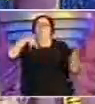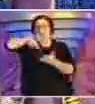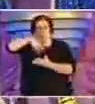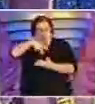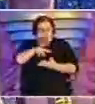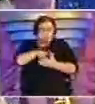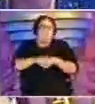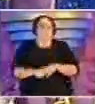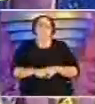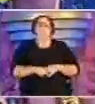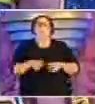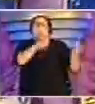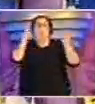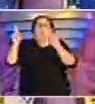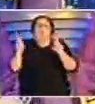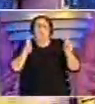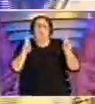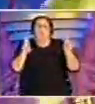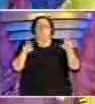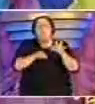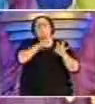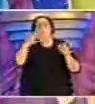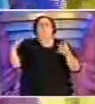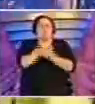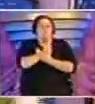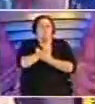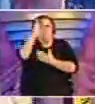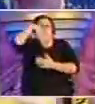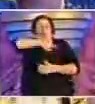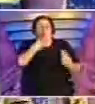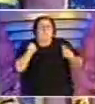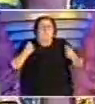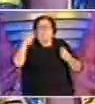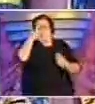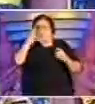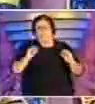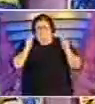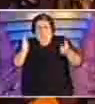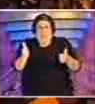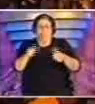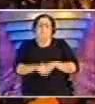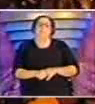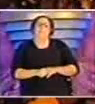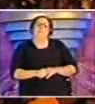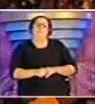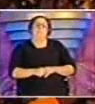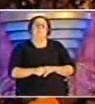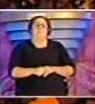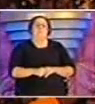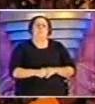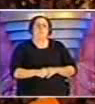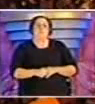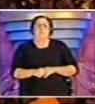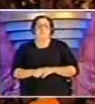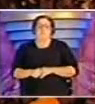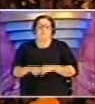nada, mucha suerte para todos y a disfrutar del carnaval que está empezando. Que quería decir que tenía buen rollo. ¿Qué te ha parecido, Víctor, la segunda canción?